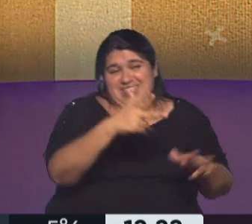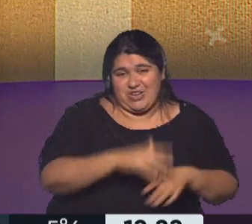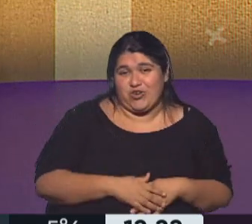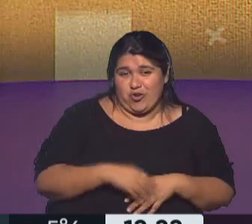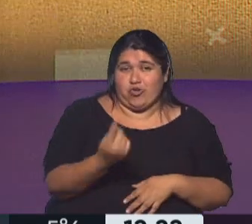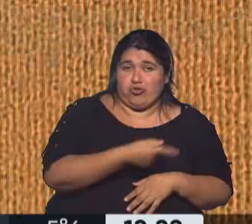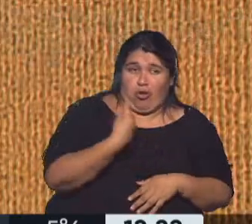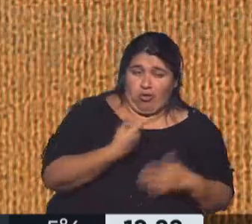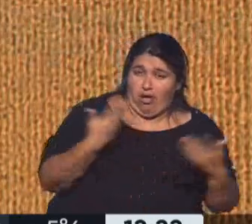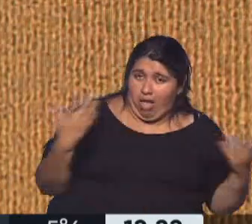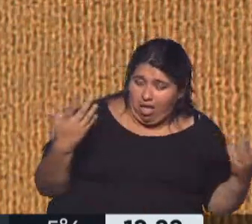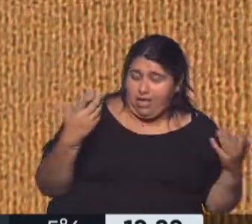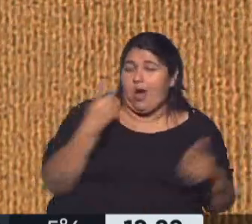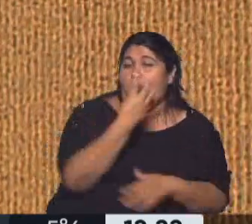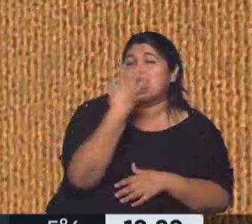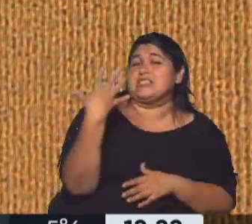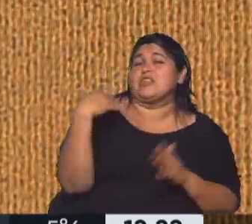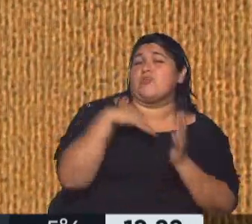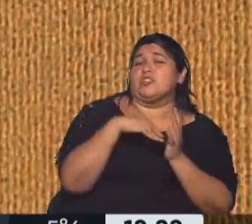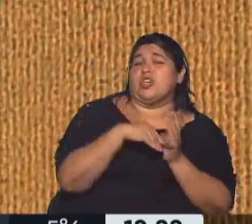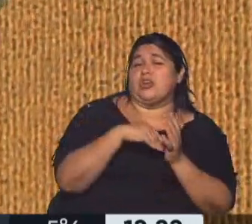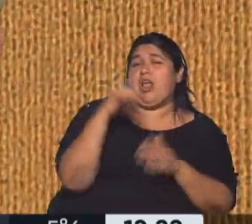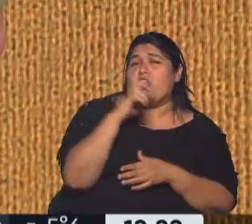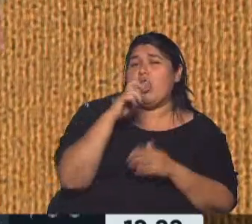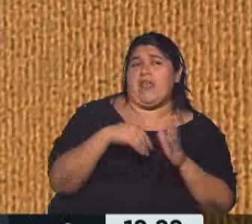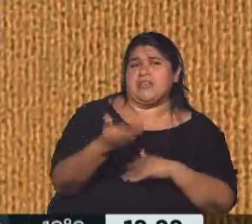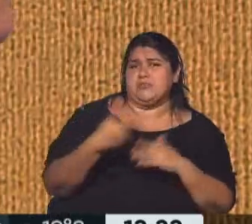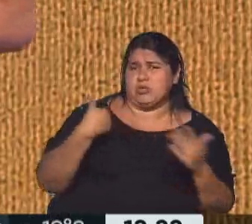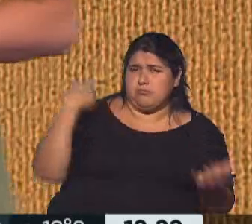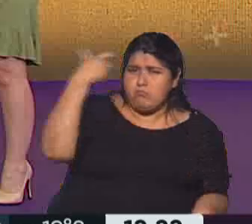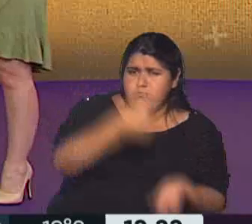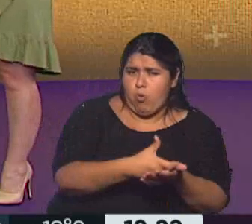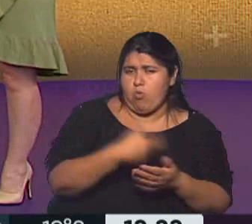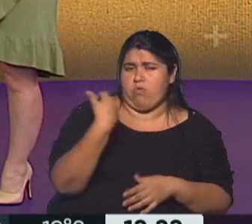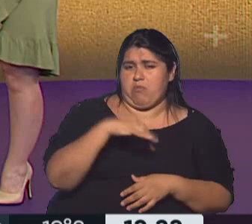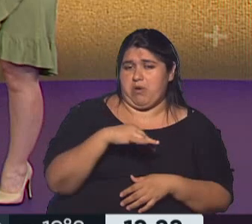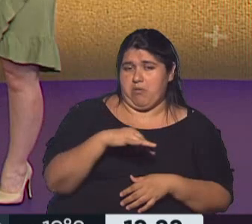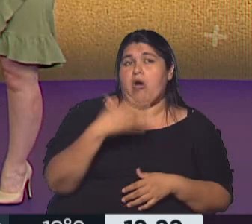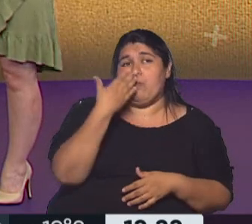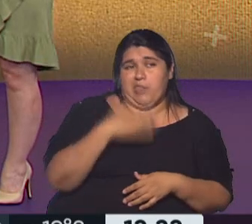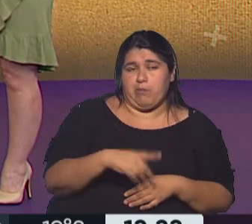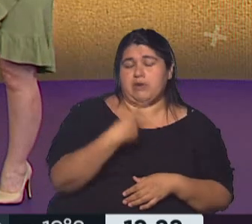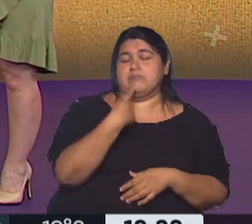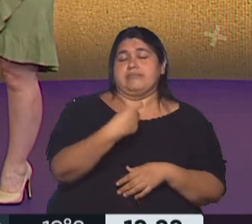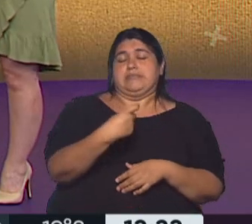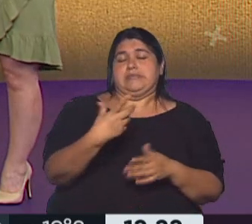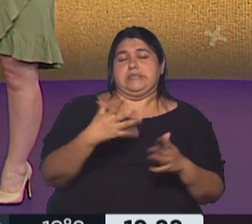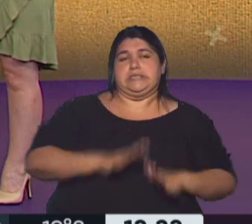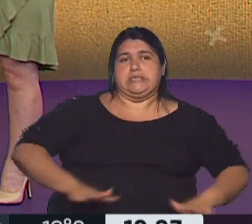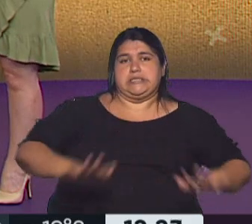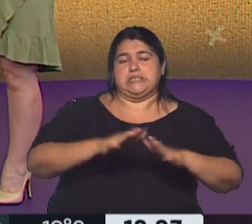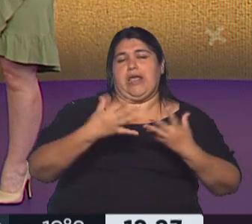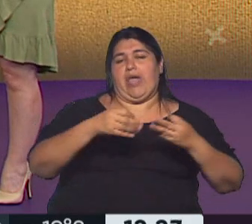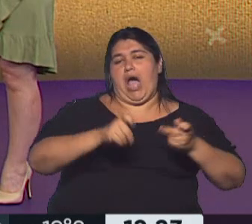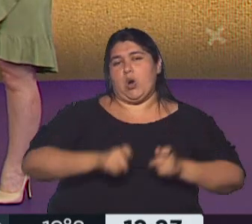caro, ¿eh? 45.000 millones de dólares después nos damos cuenta que tal vez había que ajustar. Los programas deben adaptarse a las circunstancias del